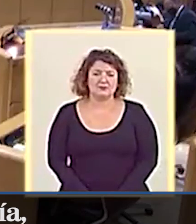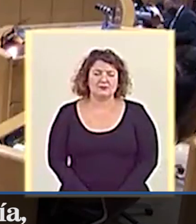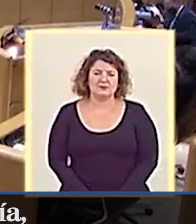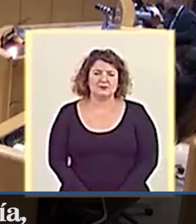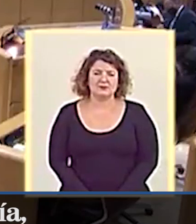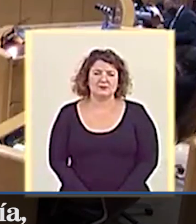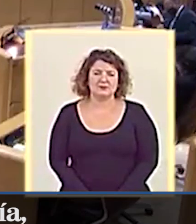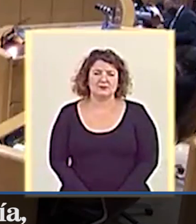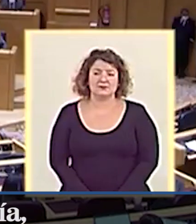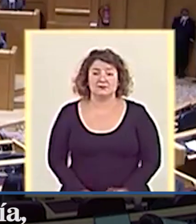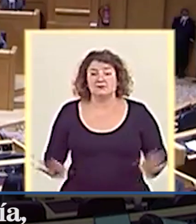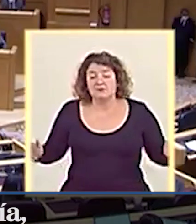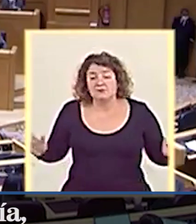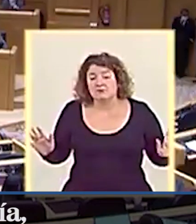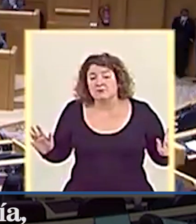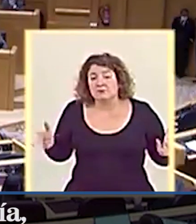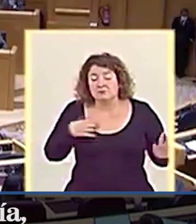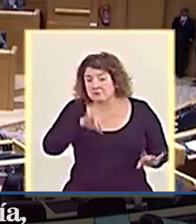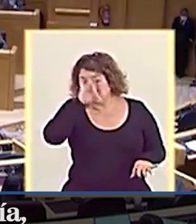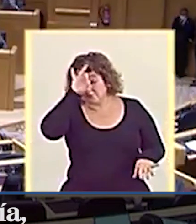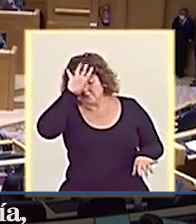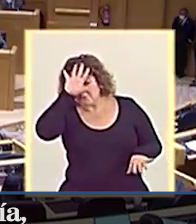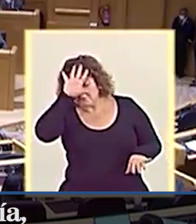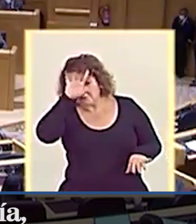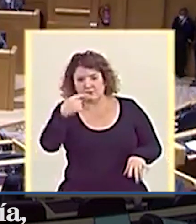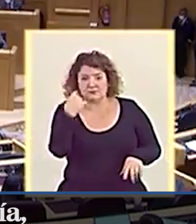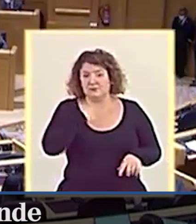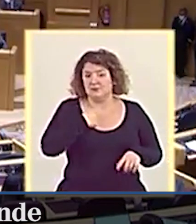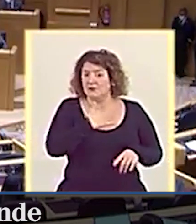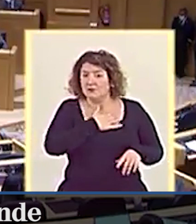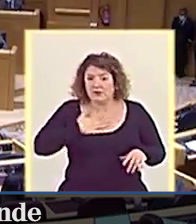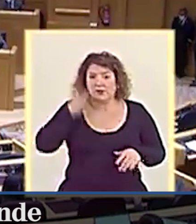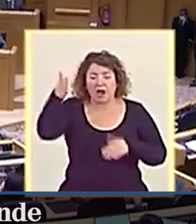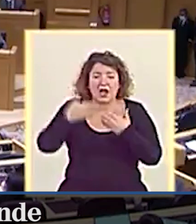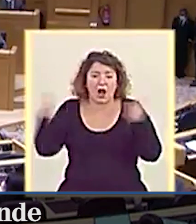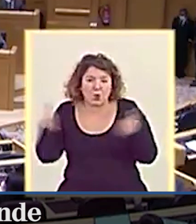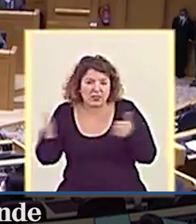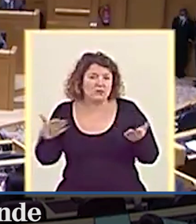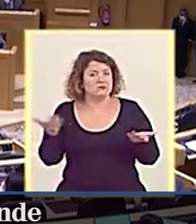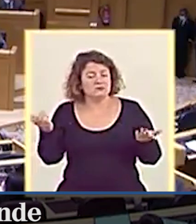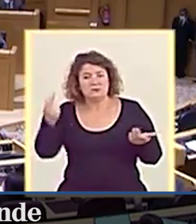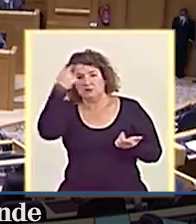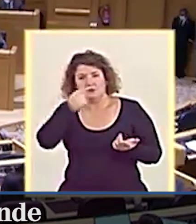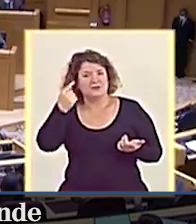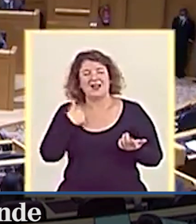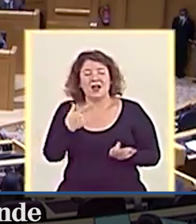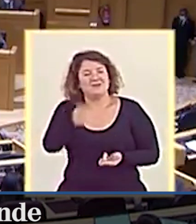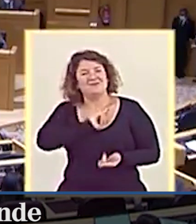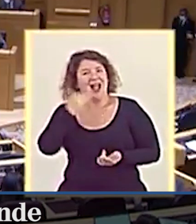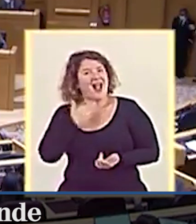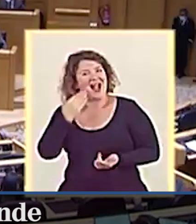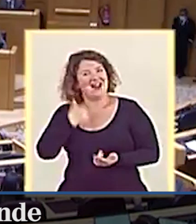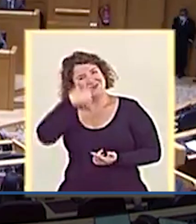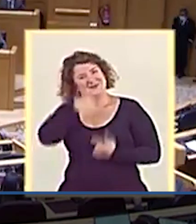No le puedo esconder, señoría, que me deja de sorprendente esta querencia por mi asistencia a una inauguración. Me sorprende este súbito cariño